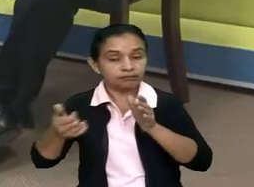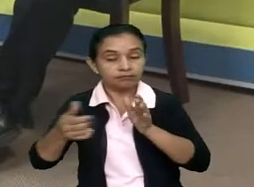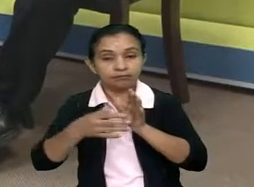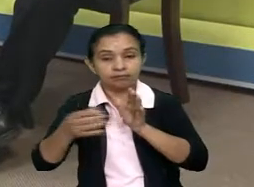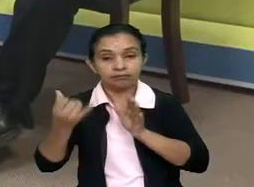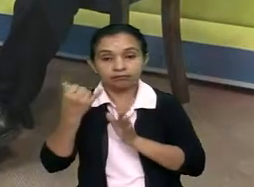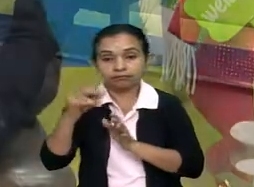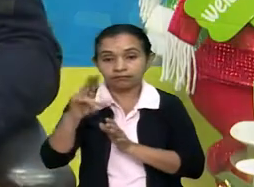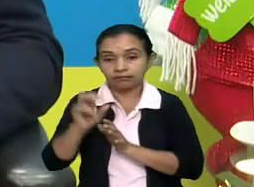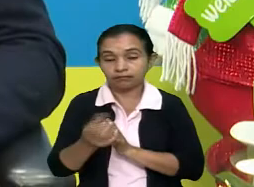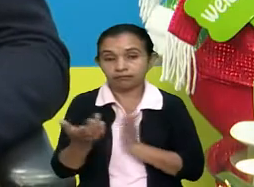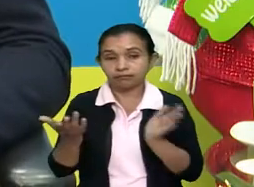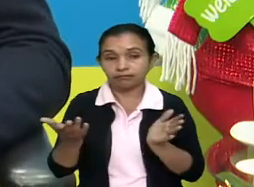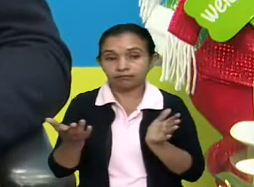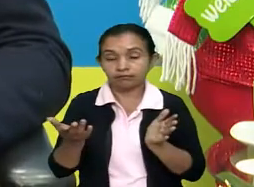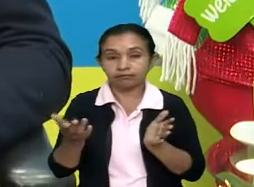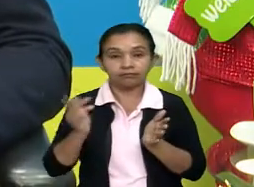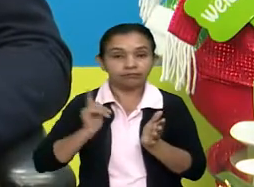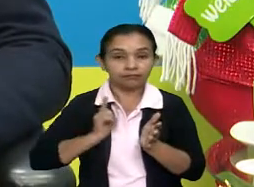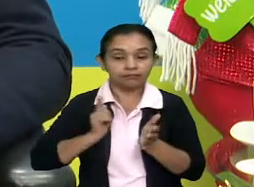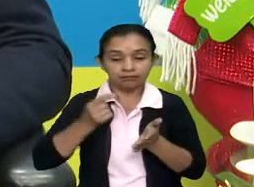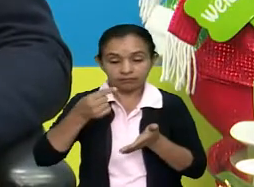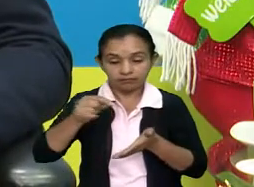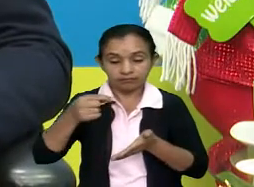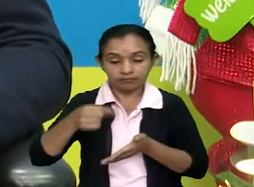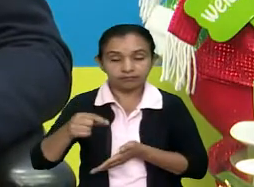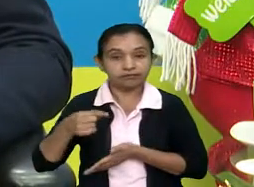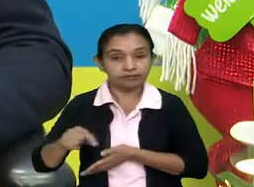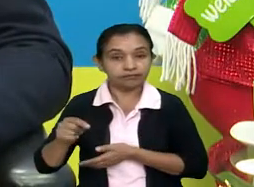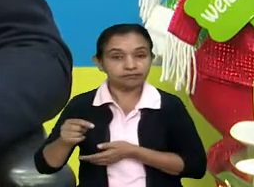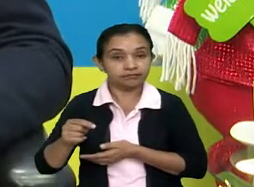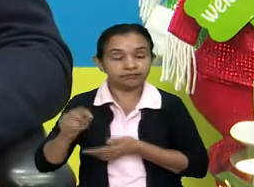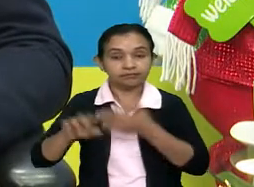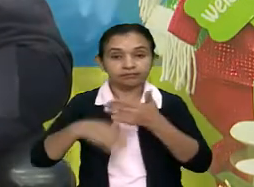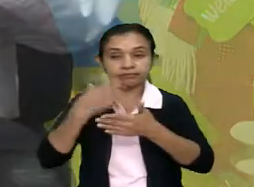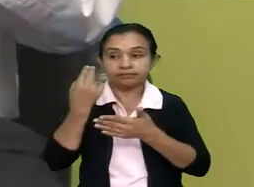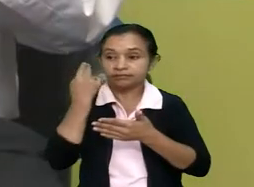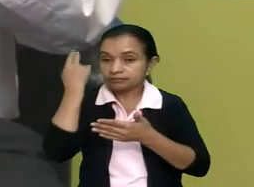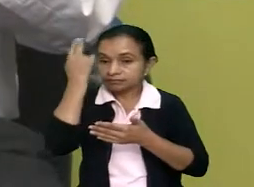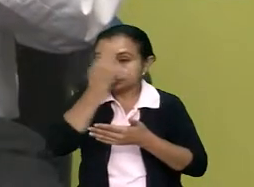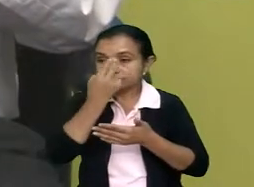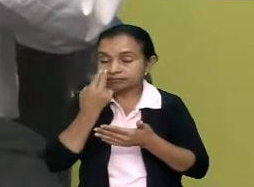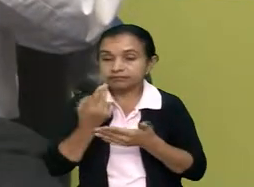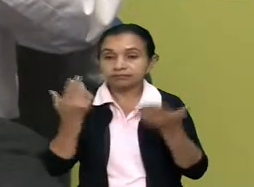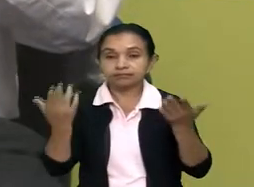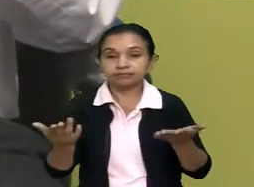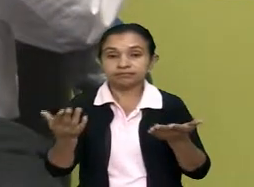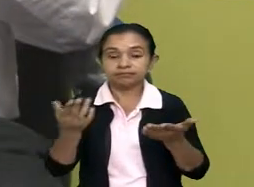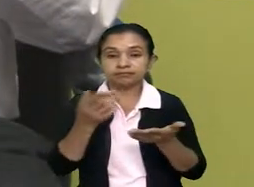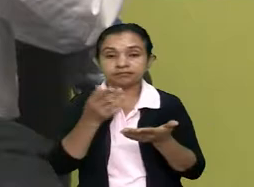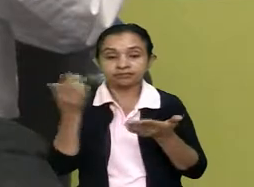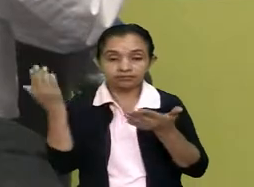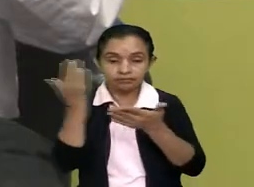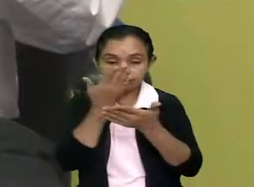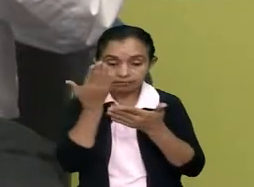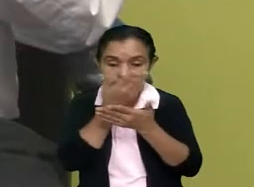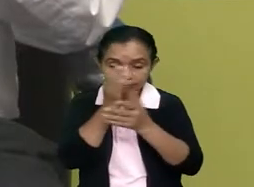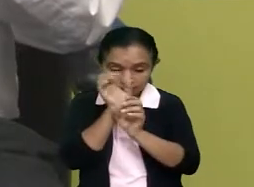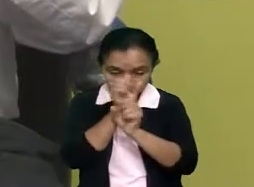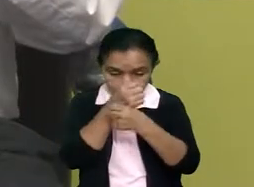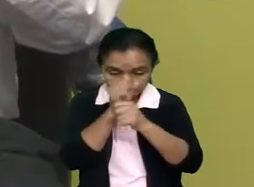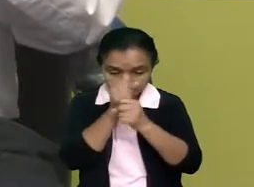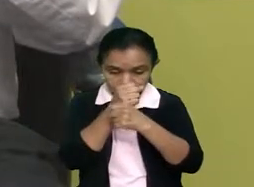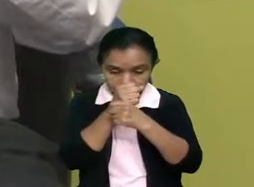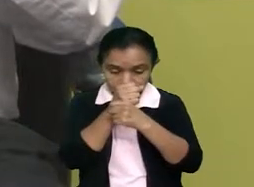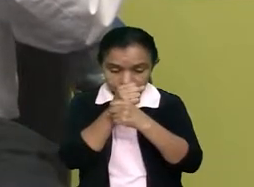nada nos va a marcar tiene esa opción también todavía debo luego de pasar el interrogatorio y también tenemos estudios de laboratorio un